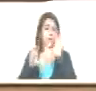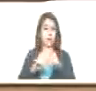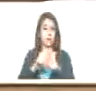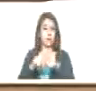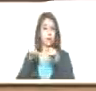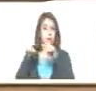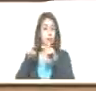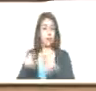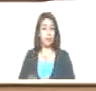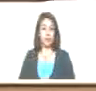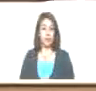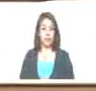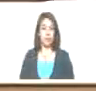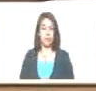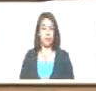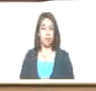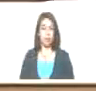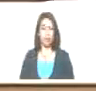Son